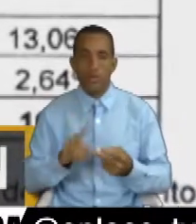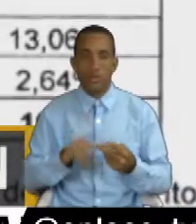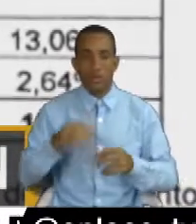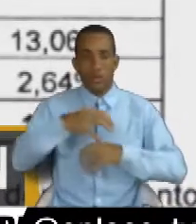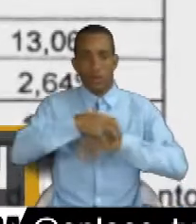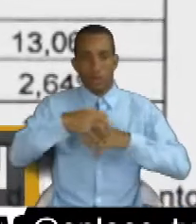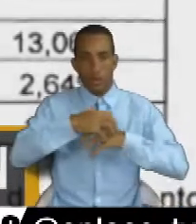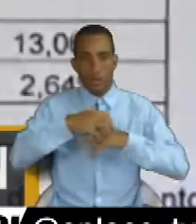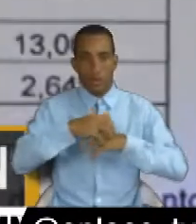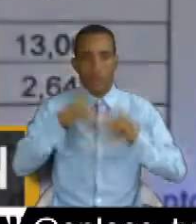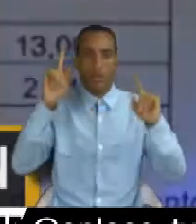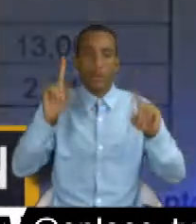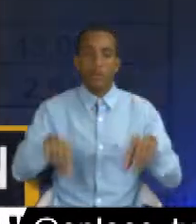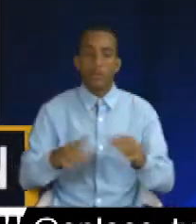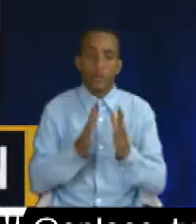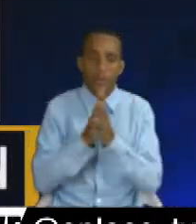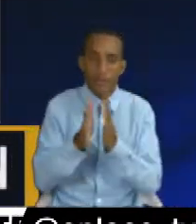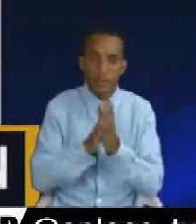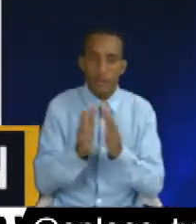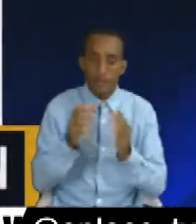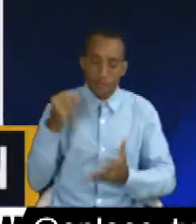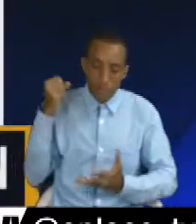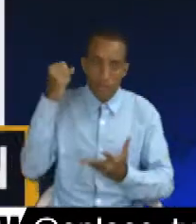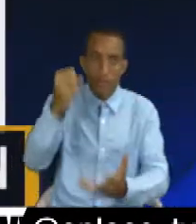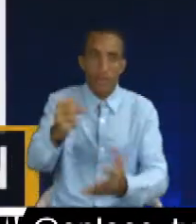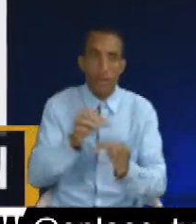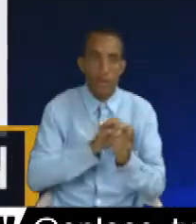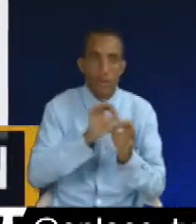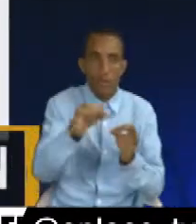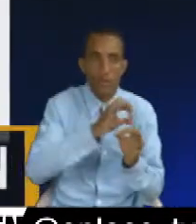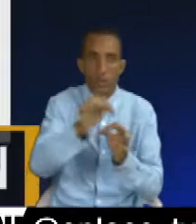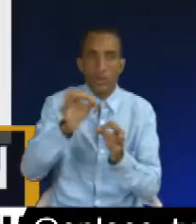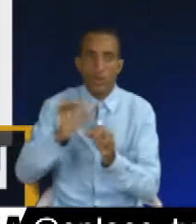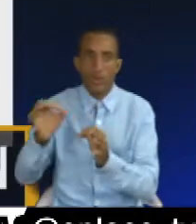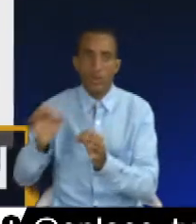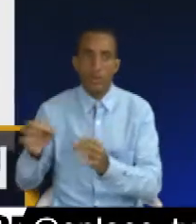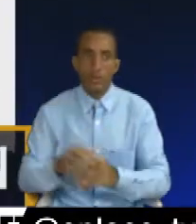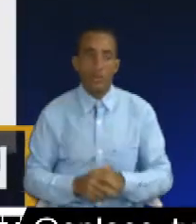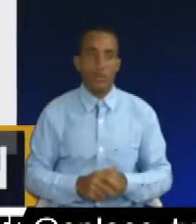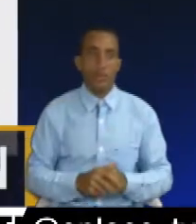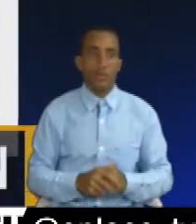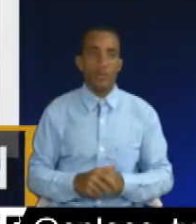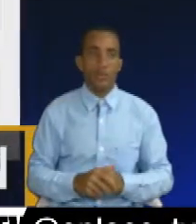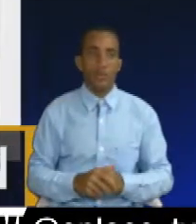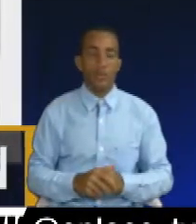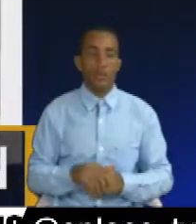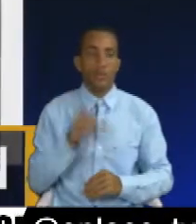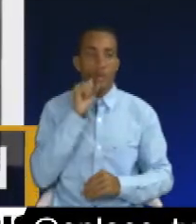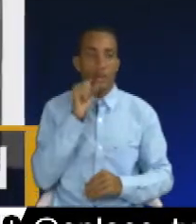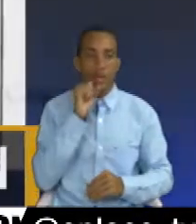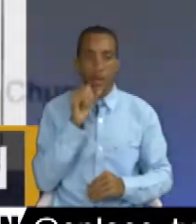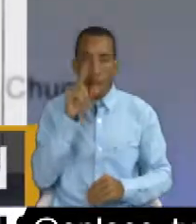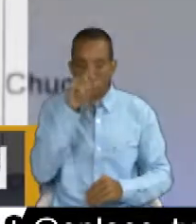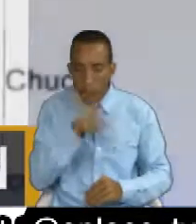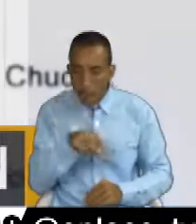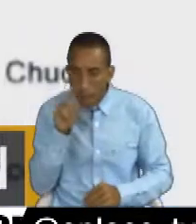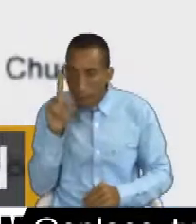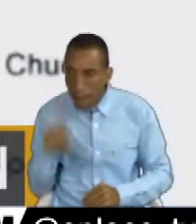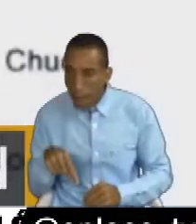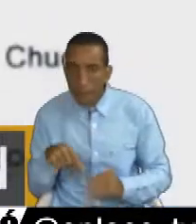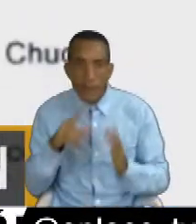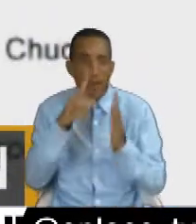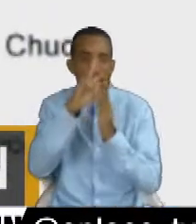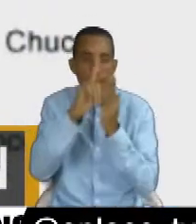podrán favorecerse con obras de inversión con los recursos por la venta de esta empresa de energía. Barranca Bermeja no aparece en este listado de los